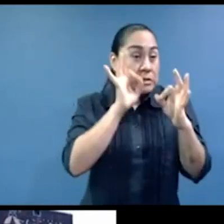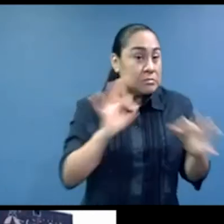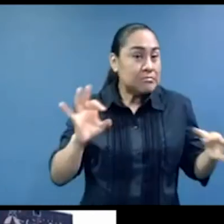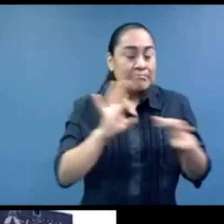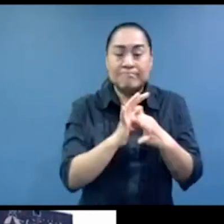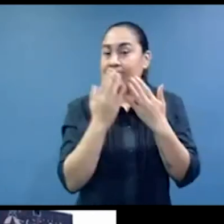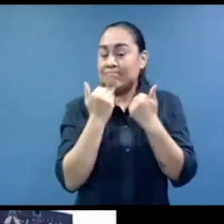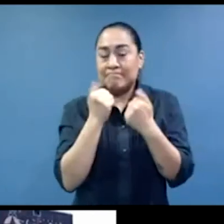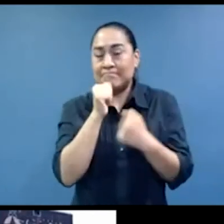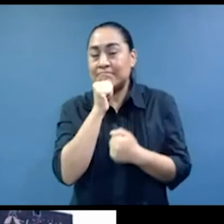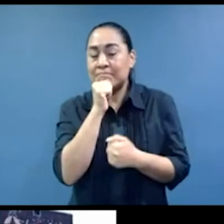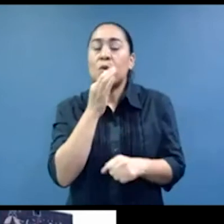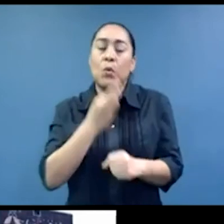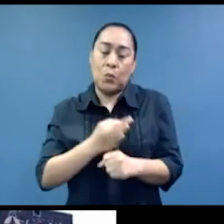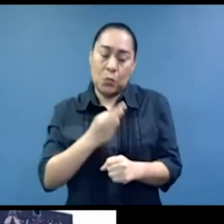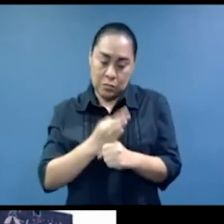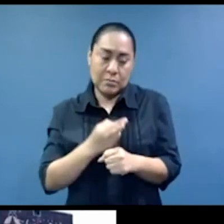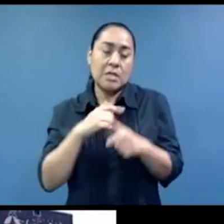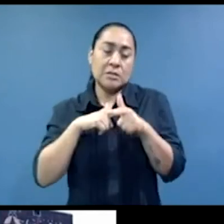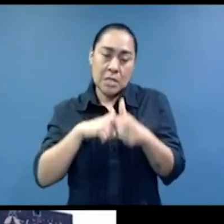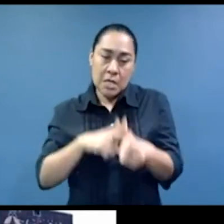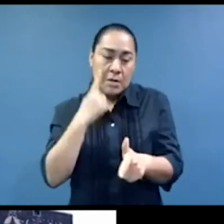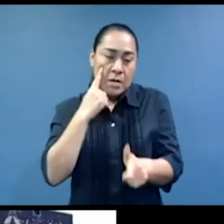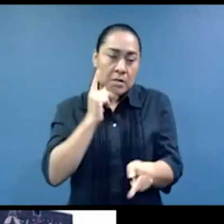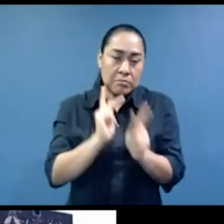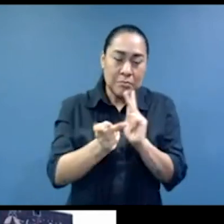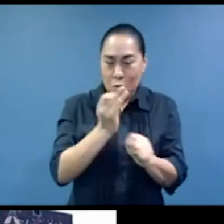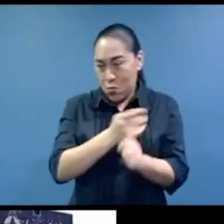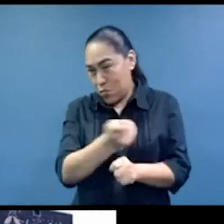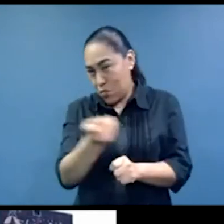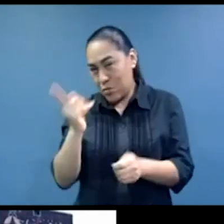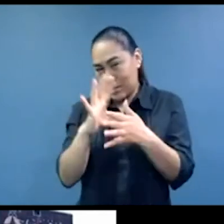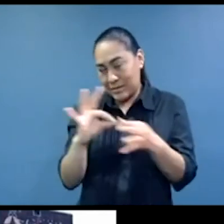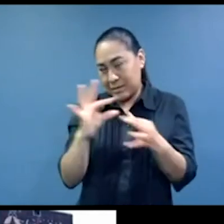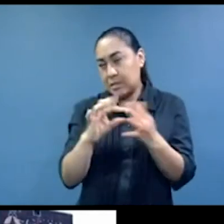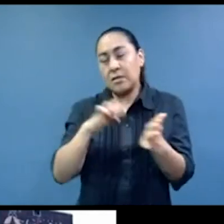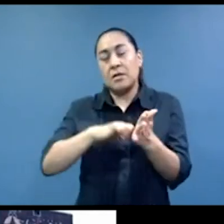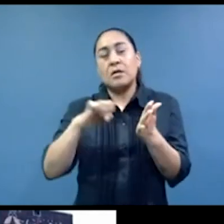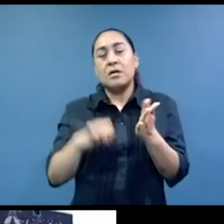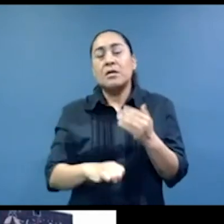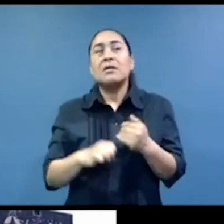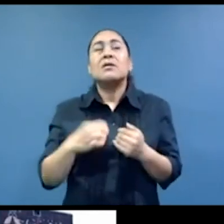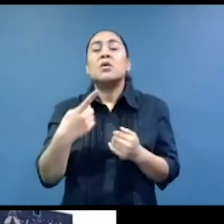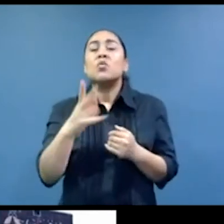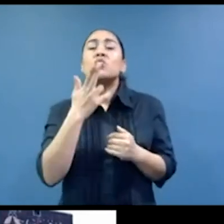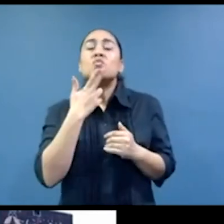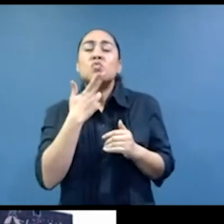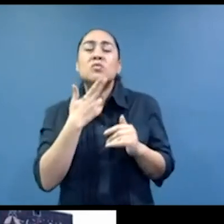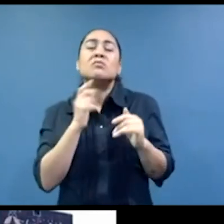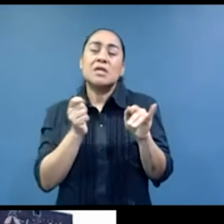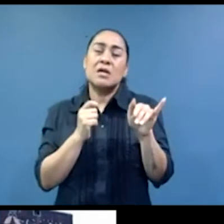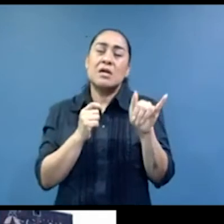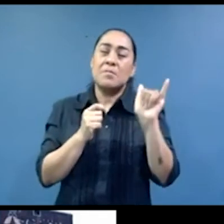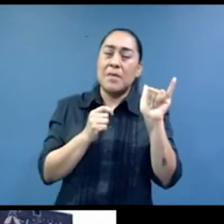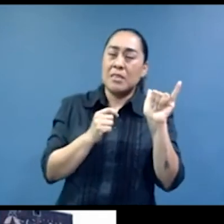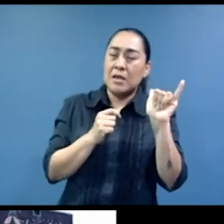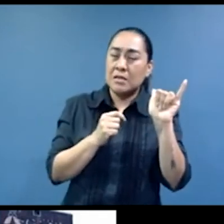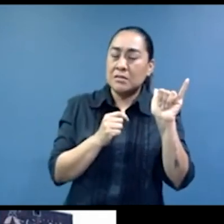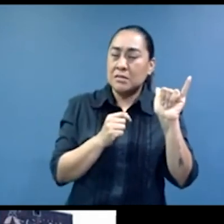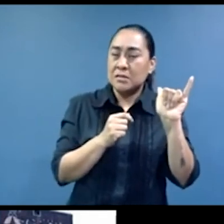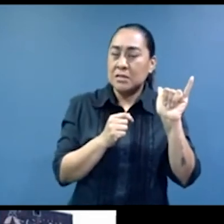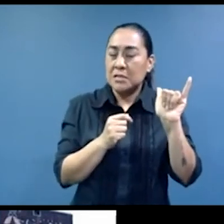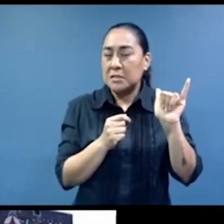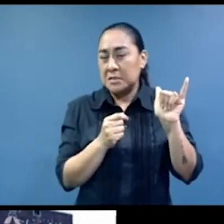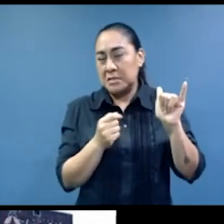¿no? En estos otros casos más específicos que usted nos comenta, por ejemplo, el uso de la matriz, Y en ese